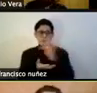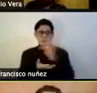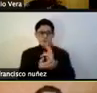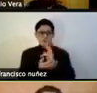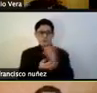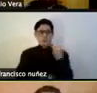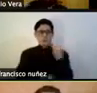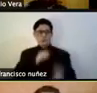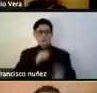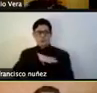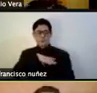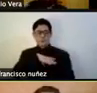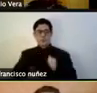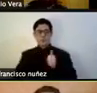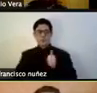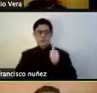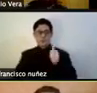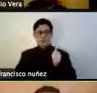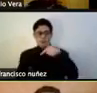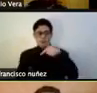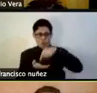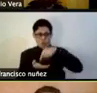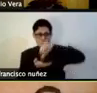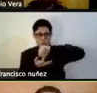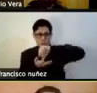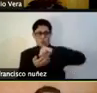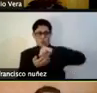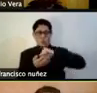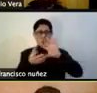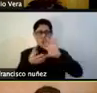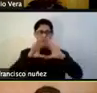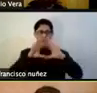Geofísica Aplicada, Emilio Vera, sobre